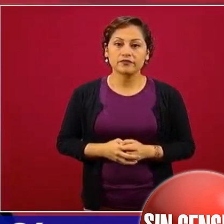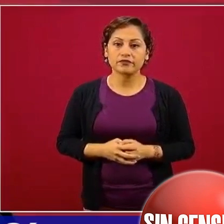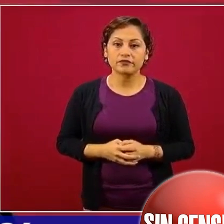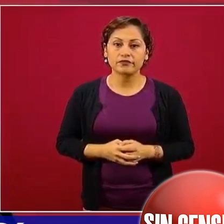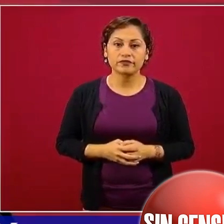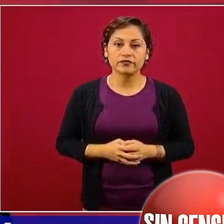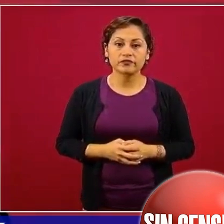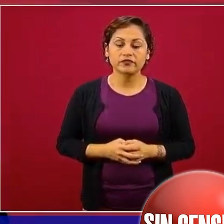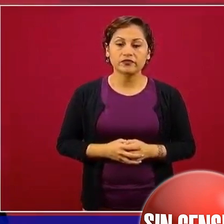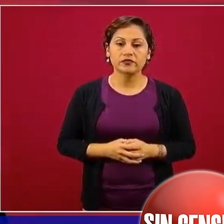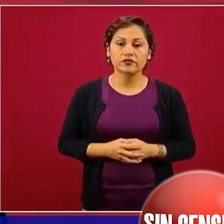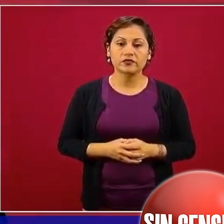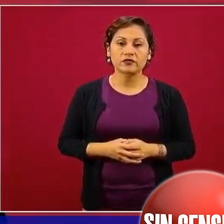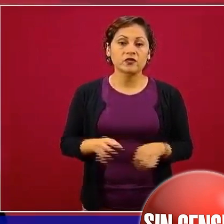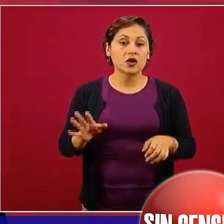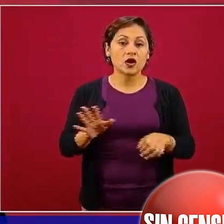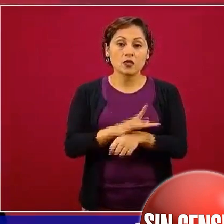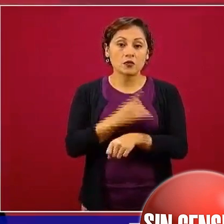triunfa